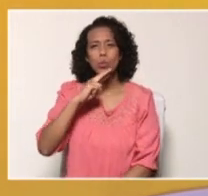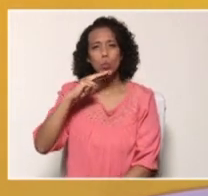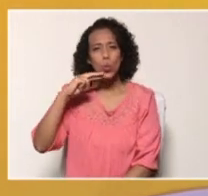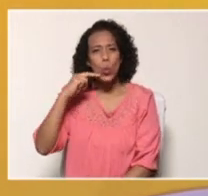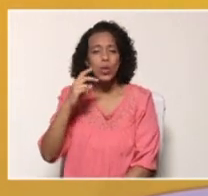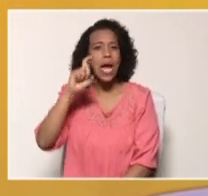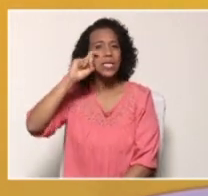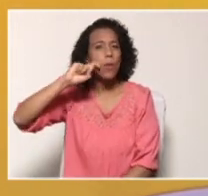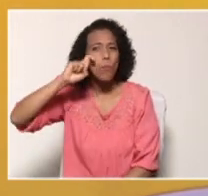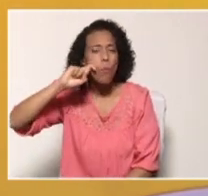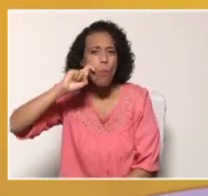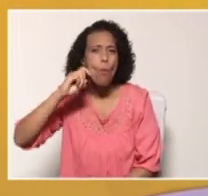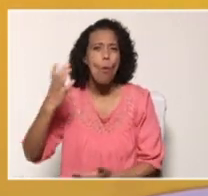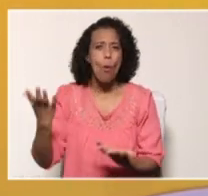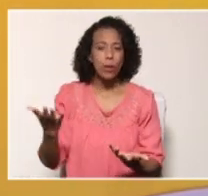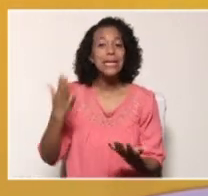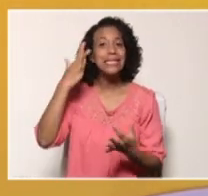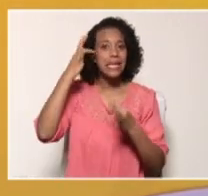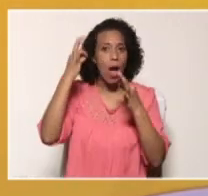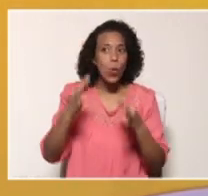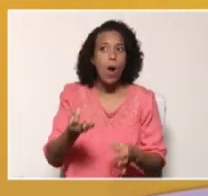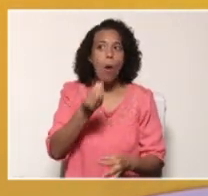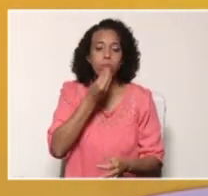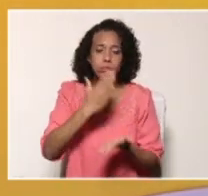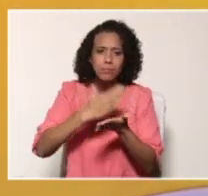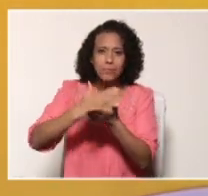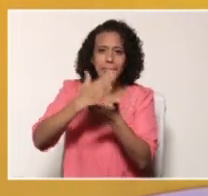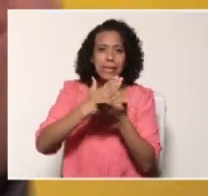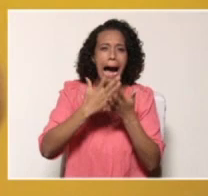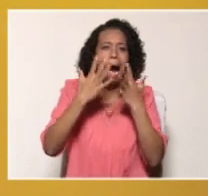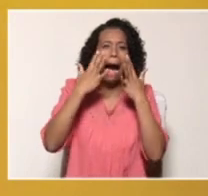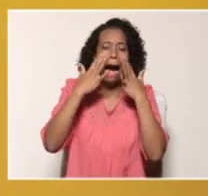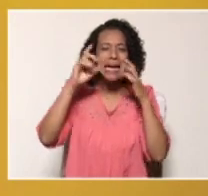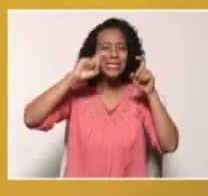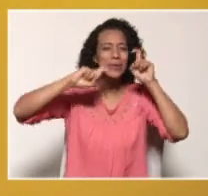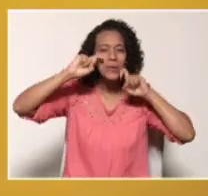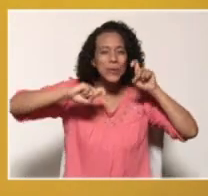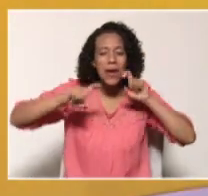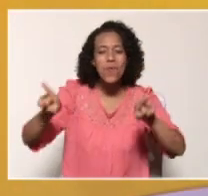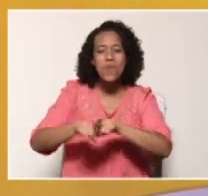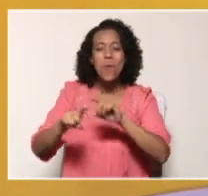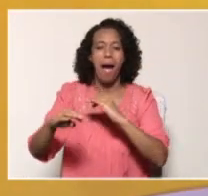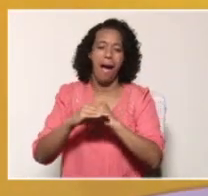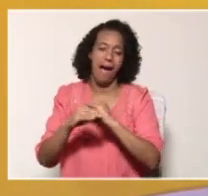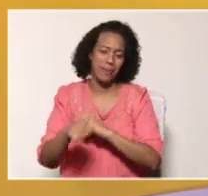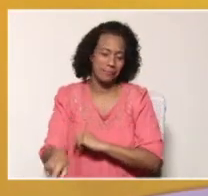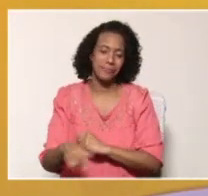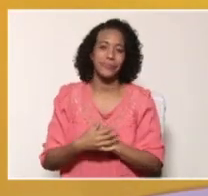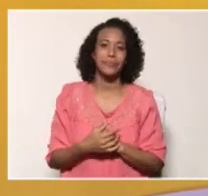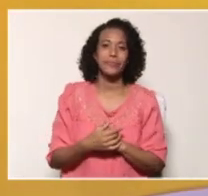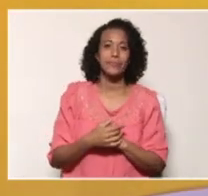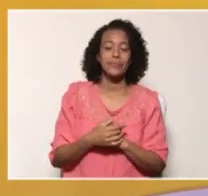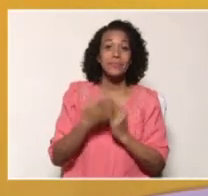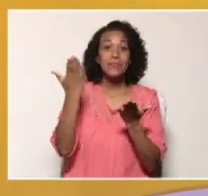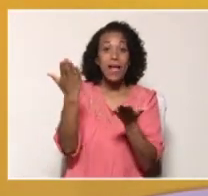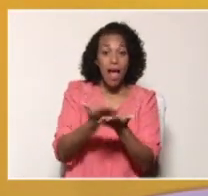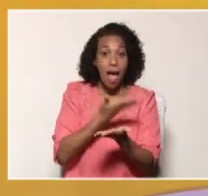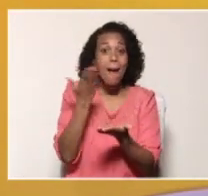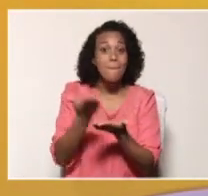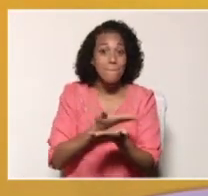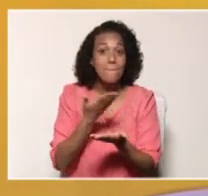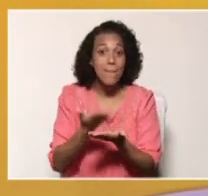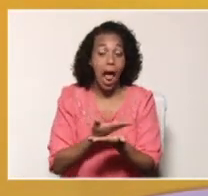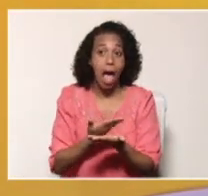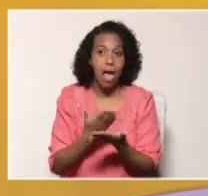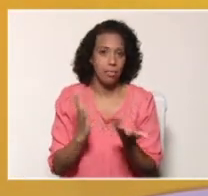es la cebolla. Y seguro que cuando la vayas a picar, seguro tú vas a llorar allá en casa. Y el plátano no